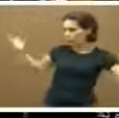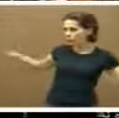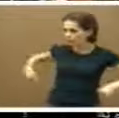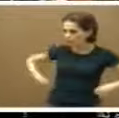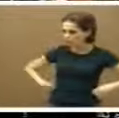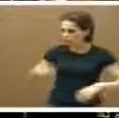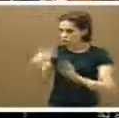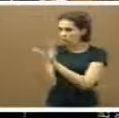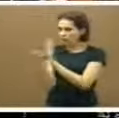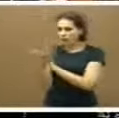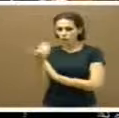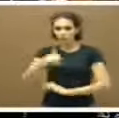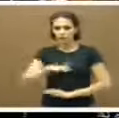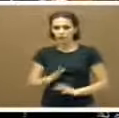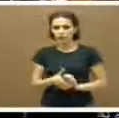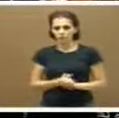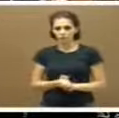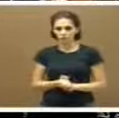¡Ya lo he explicado!